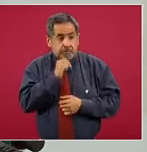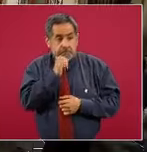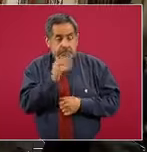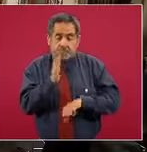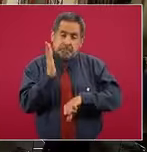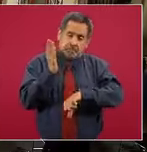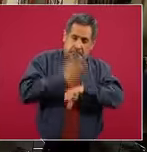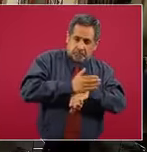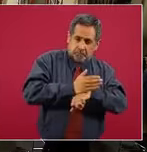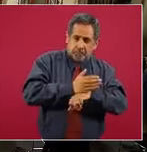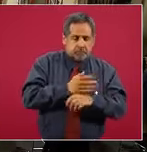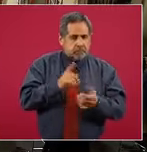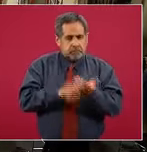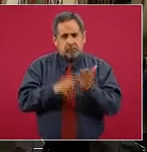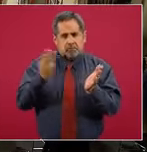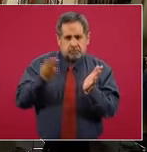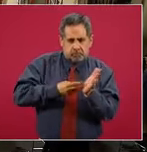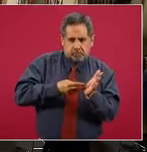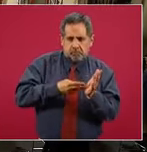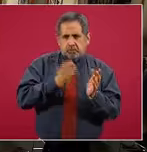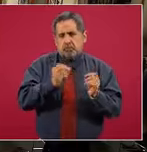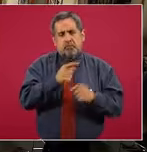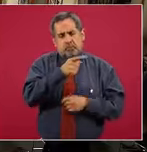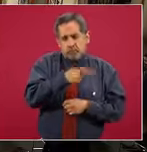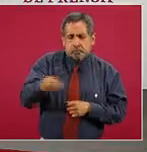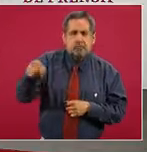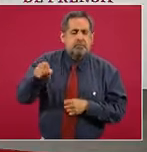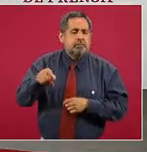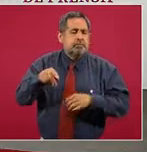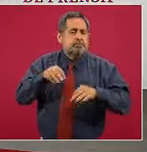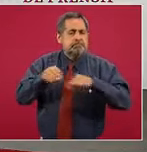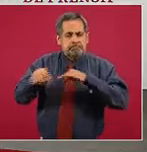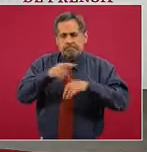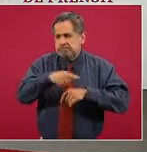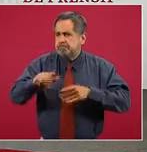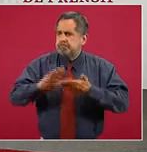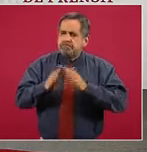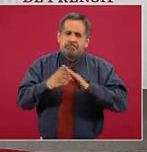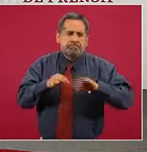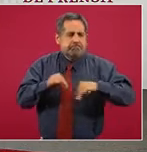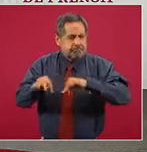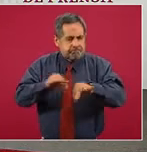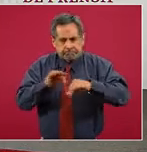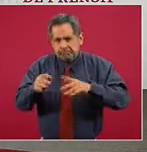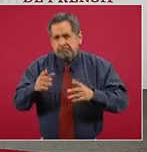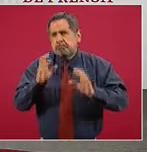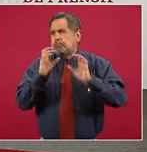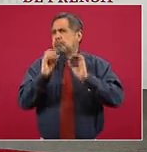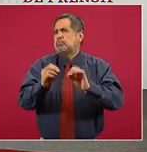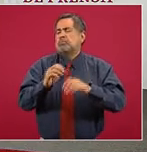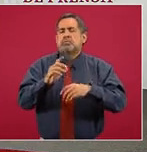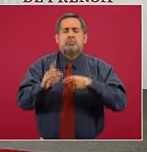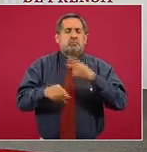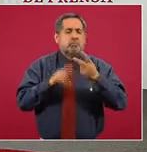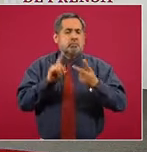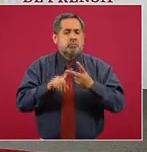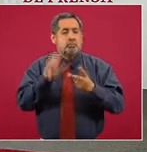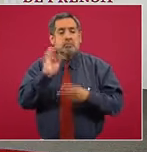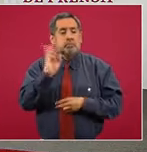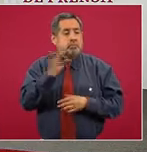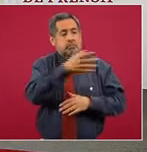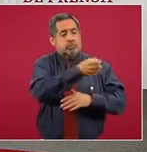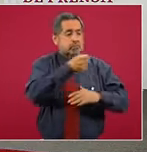una multa o a trabajo comunitario o a algún